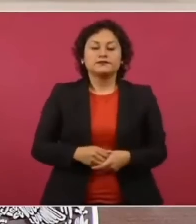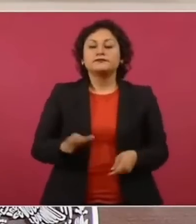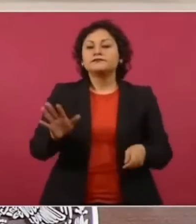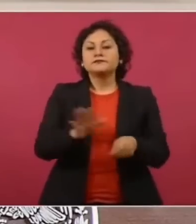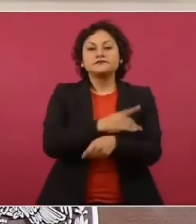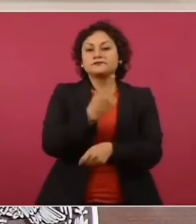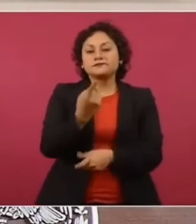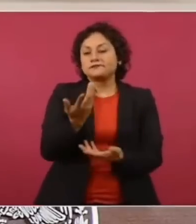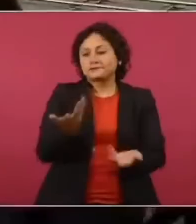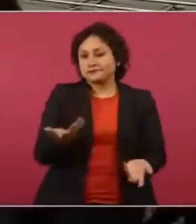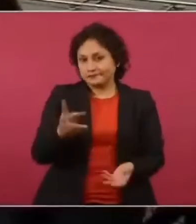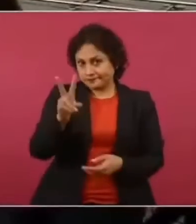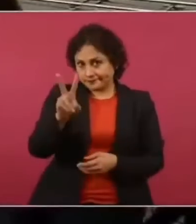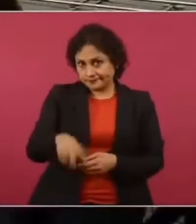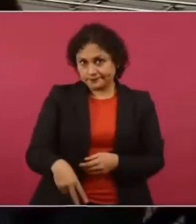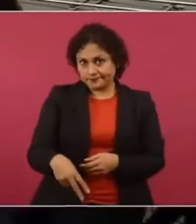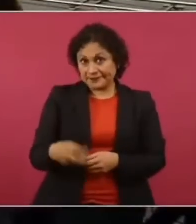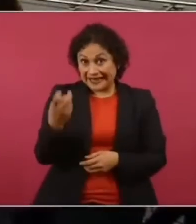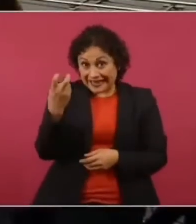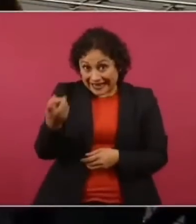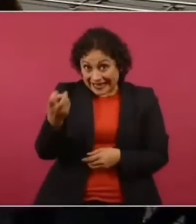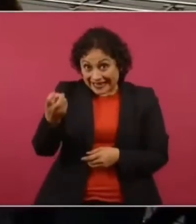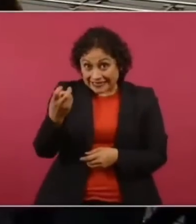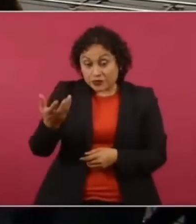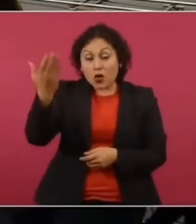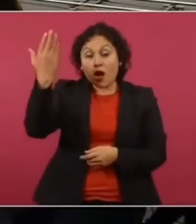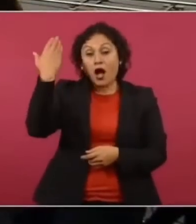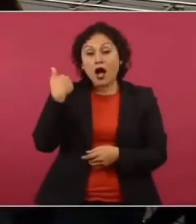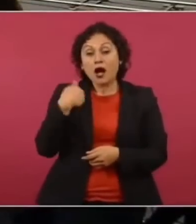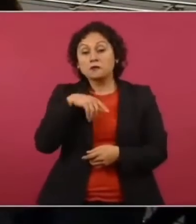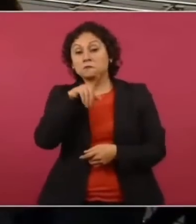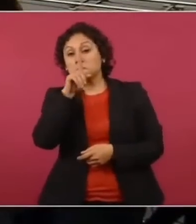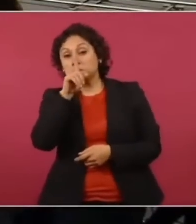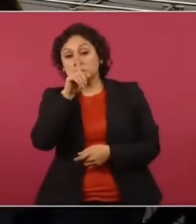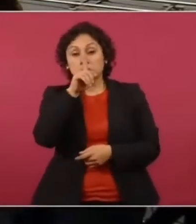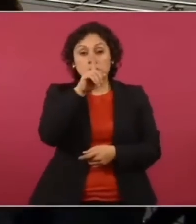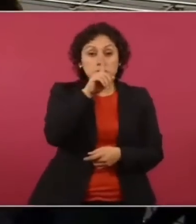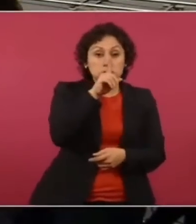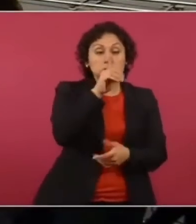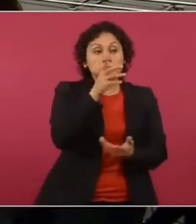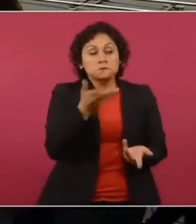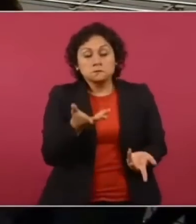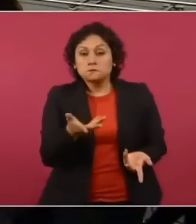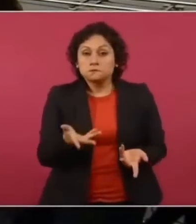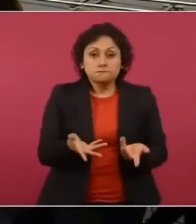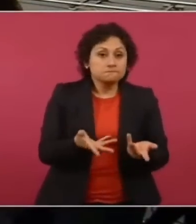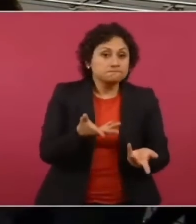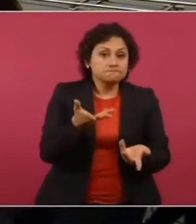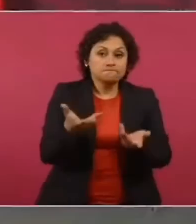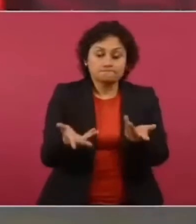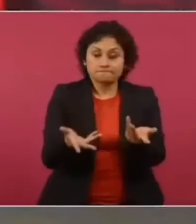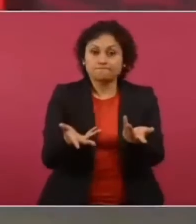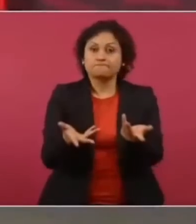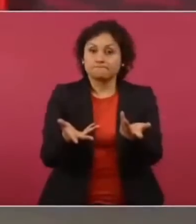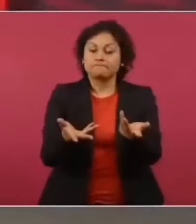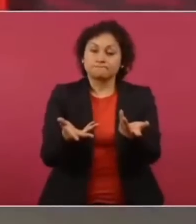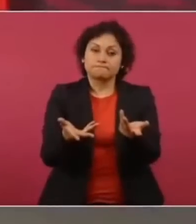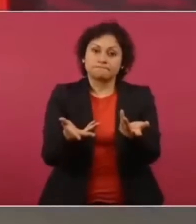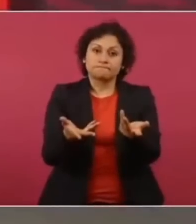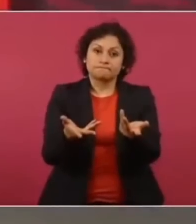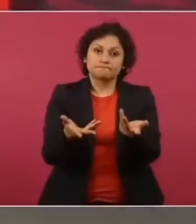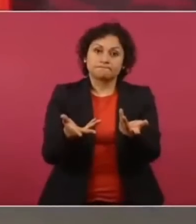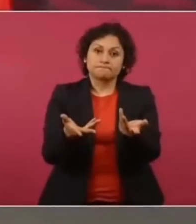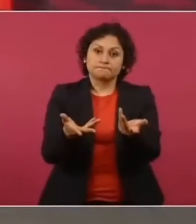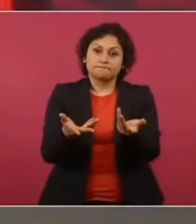antes todo esto se hacía en el anonimato y por eso se